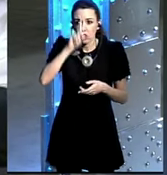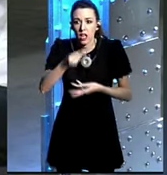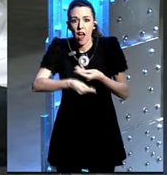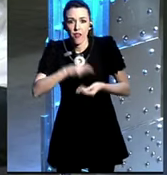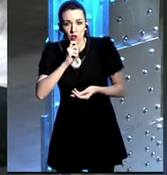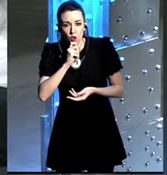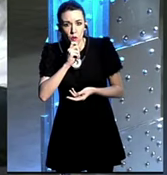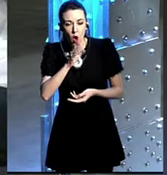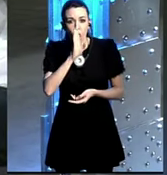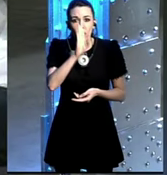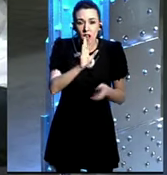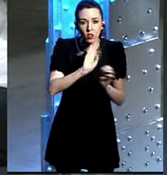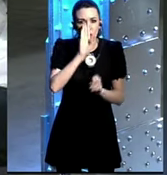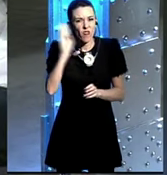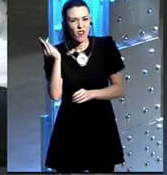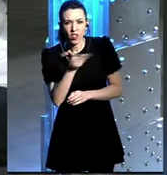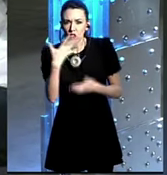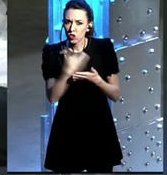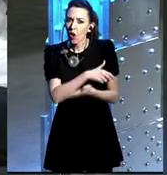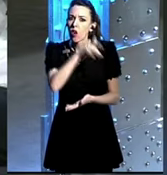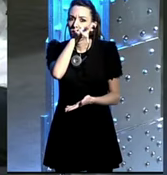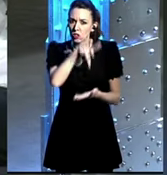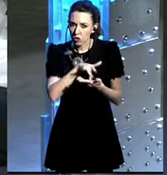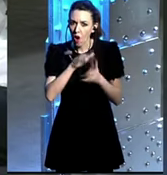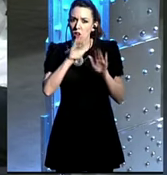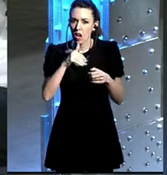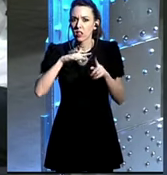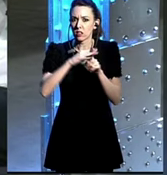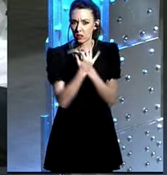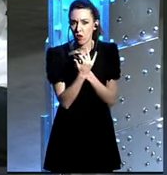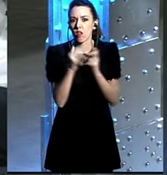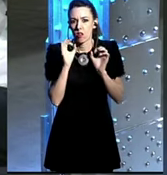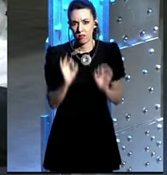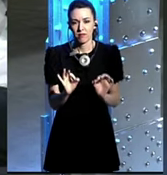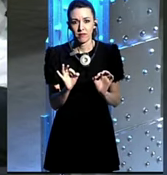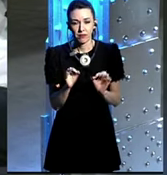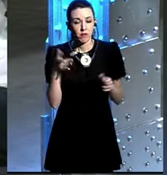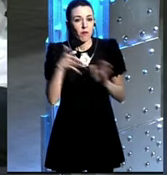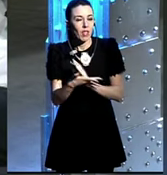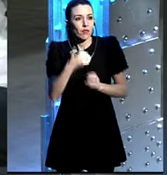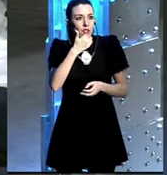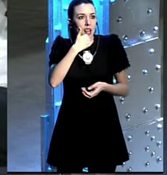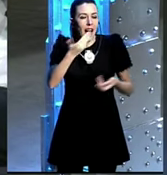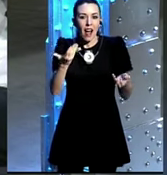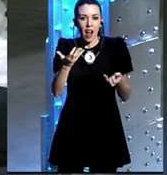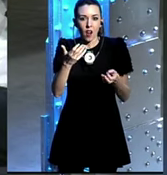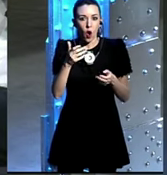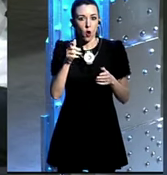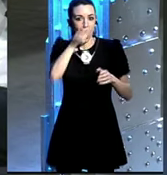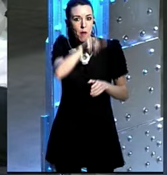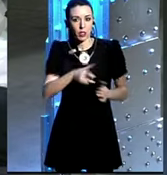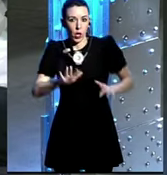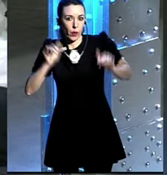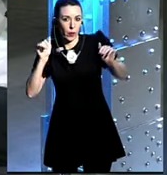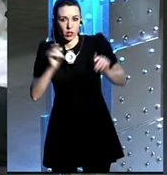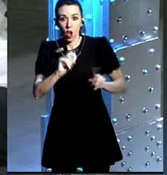hacer. Directa o indirectamente, todo el mundo ha sido tocado por este tipo de situaciones. No es algo que escape a ninguna persona, a pesar